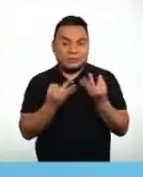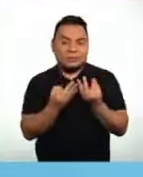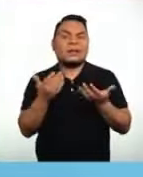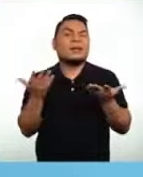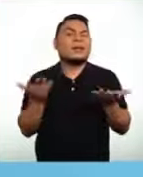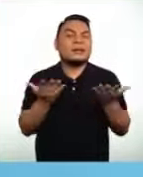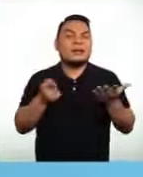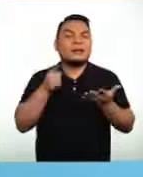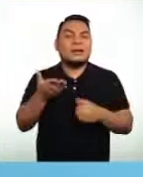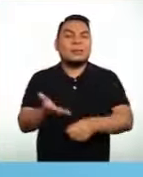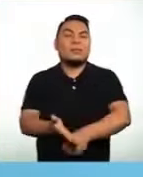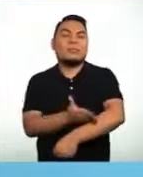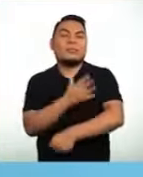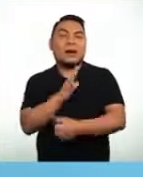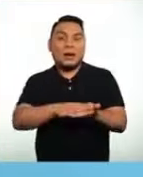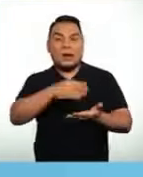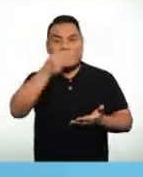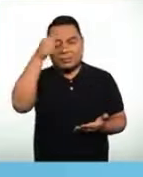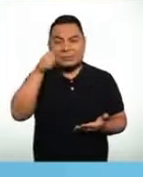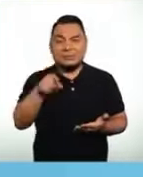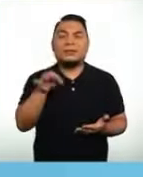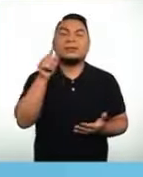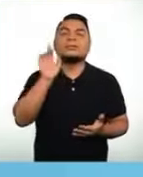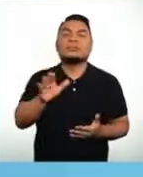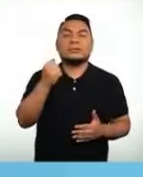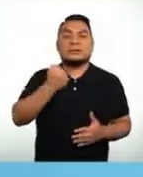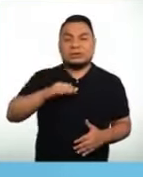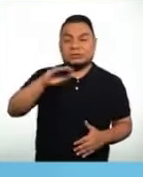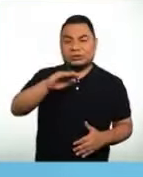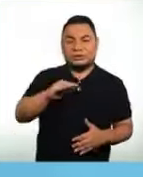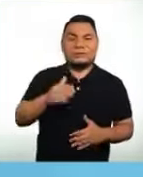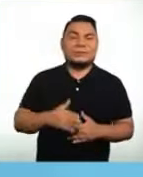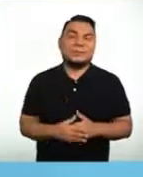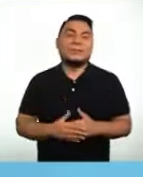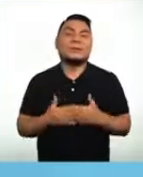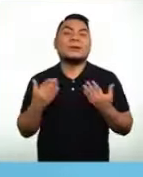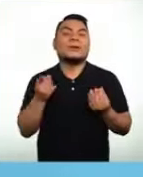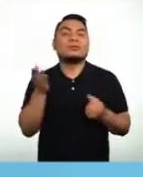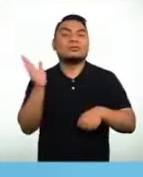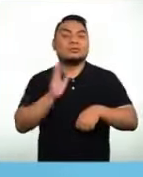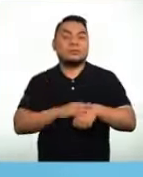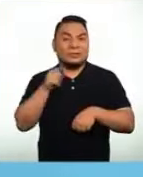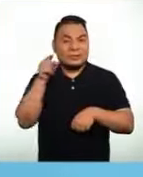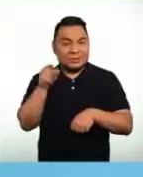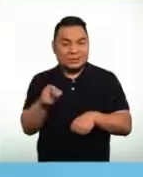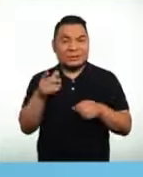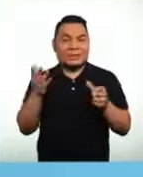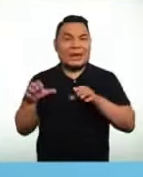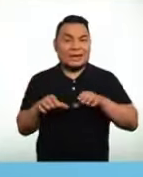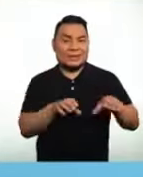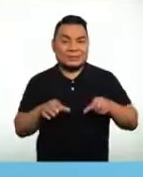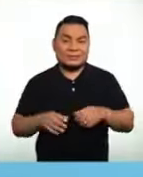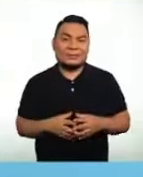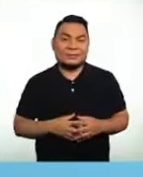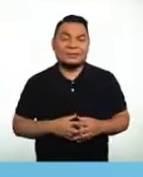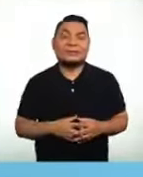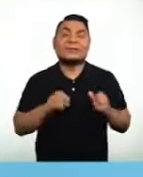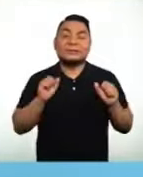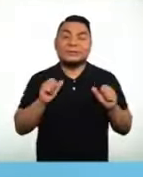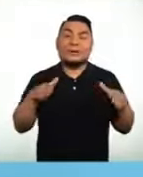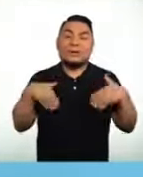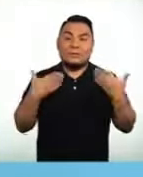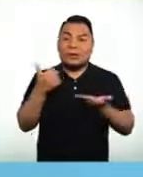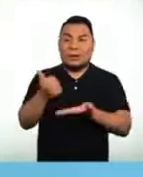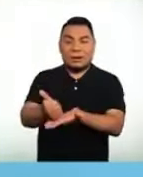como familia en qué etapa del proceso de aprendizaje se encuentra su niña o niño con respecto a esta